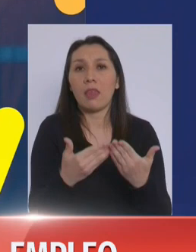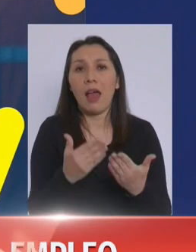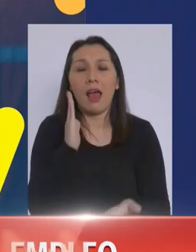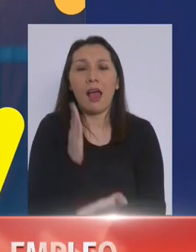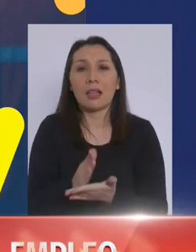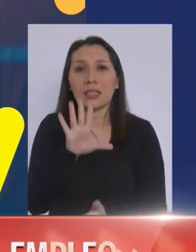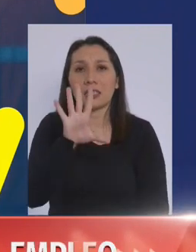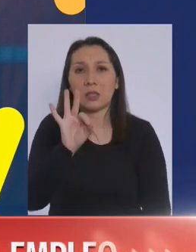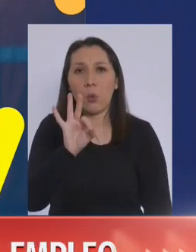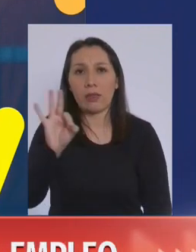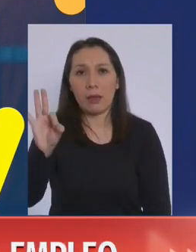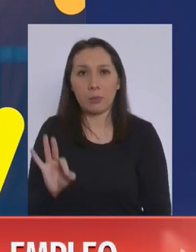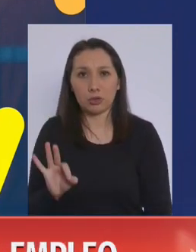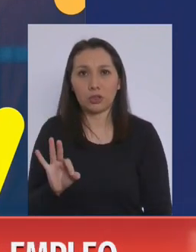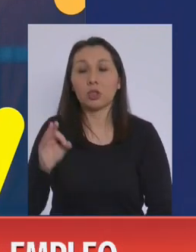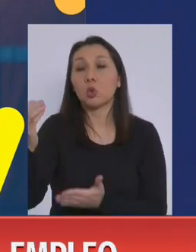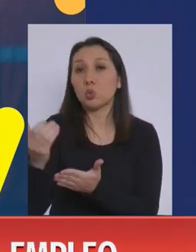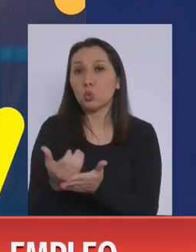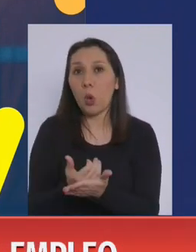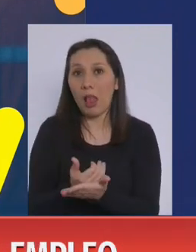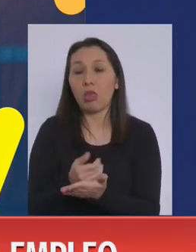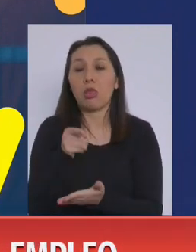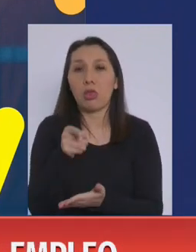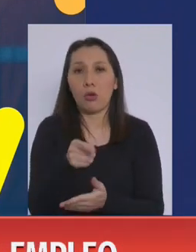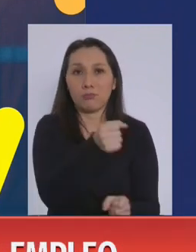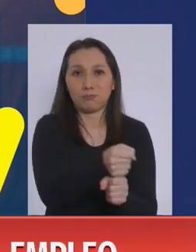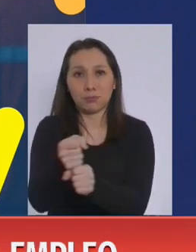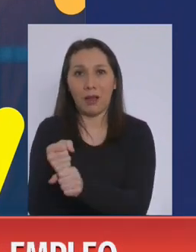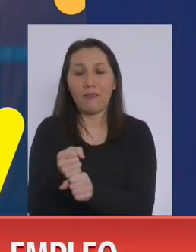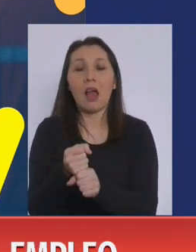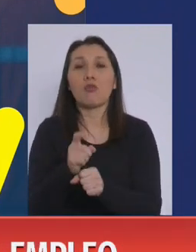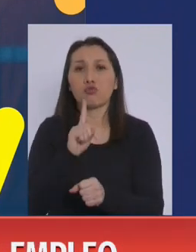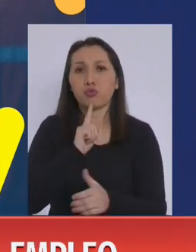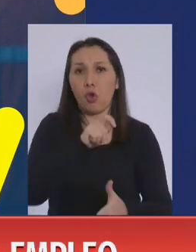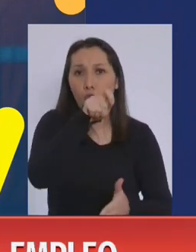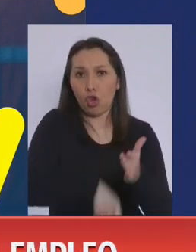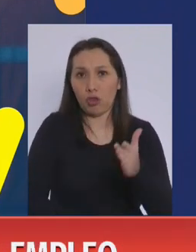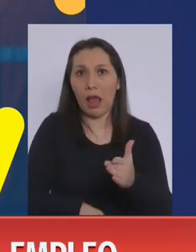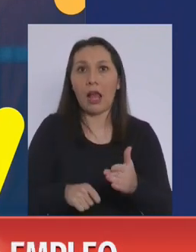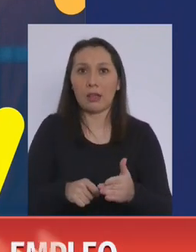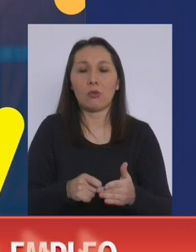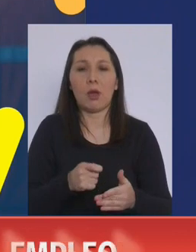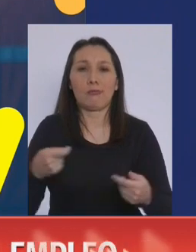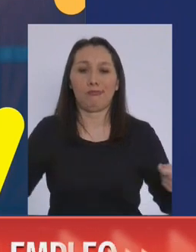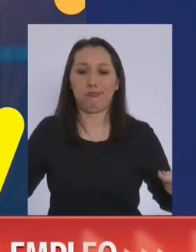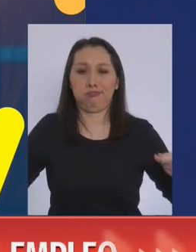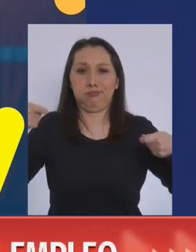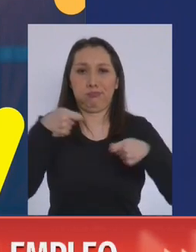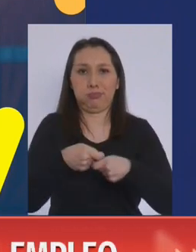el 50% de la remuneración de los trabajadores contratados y hasta